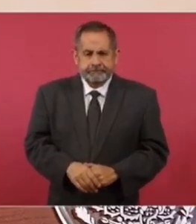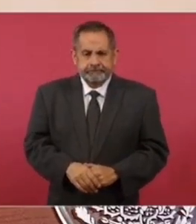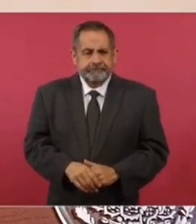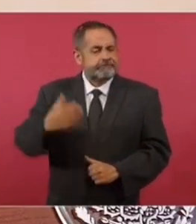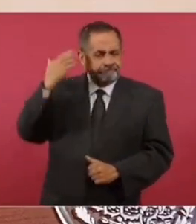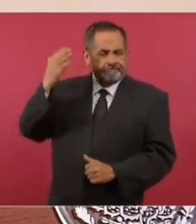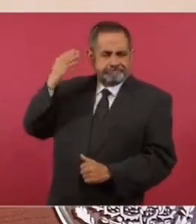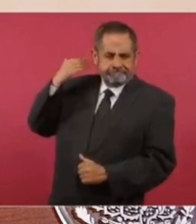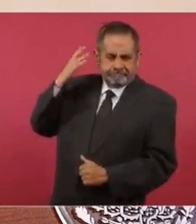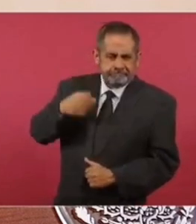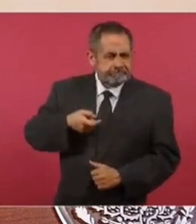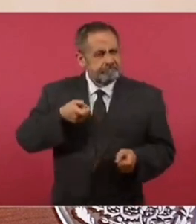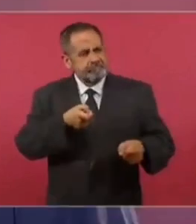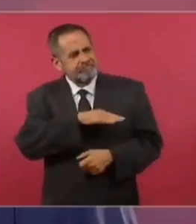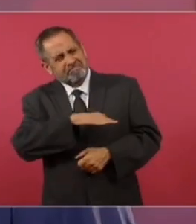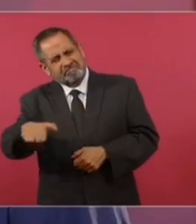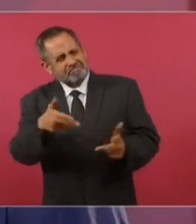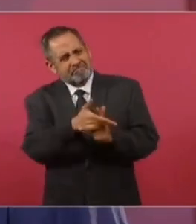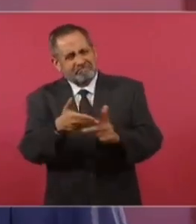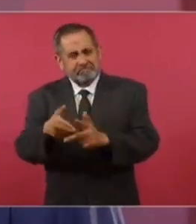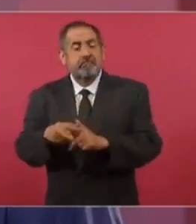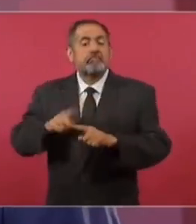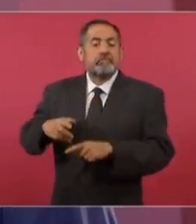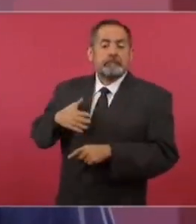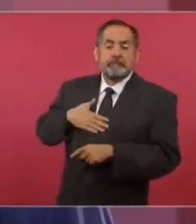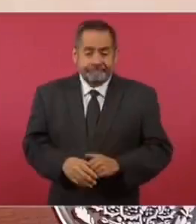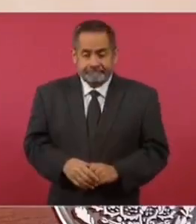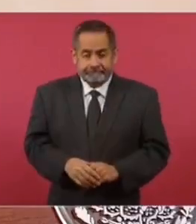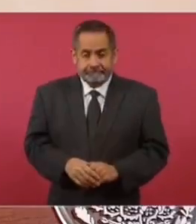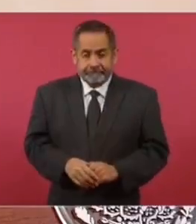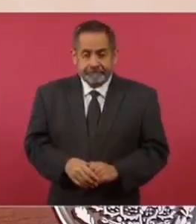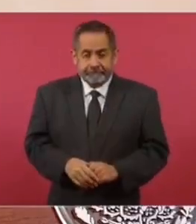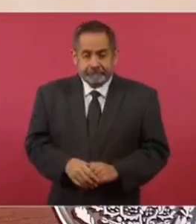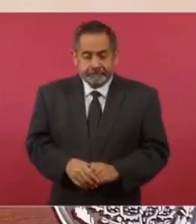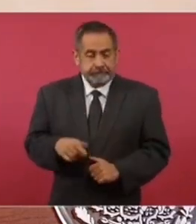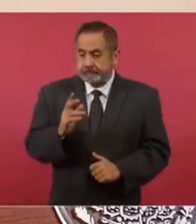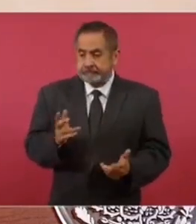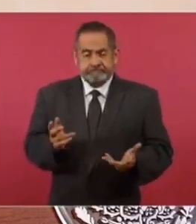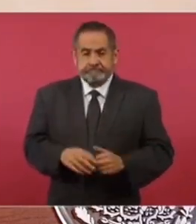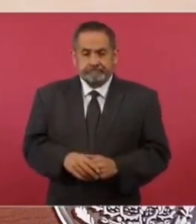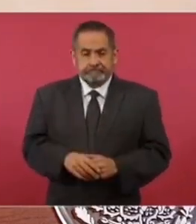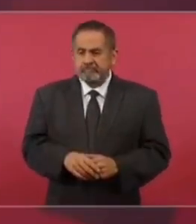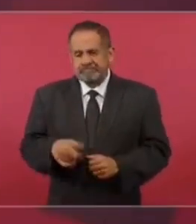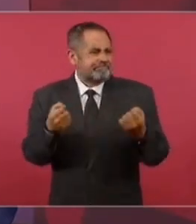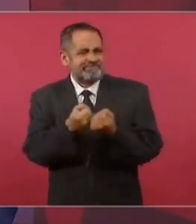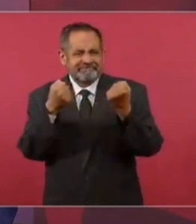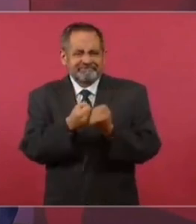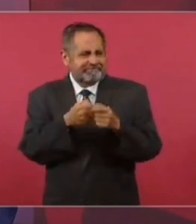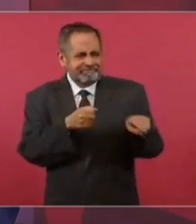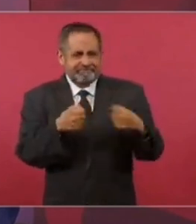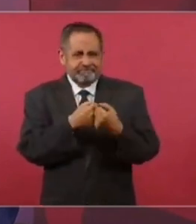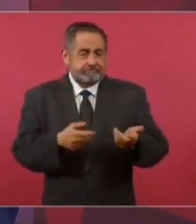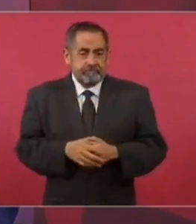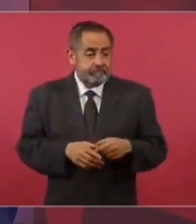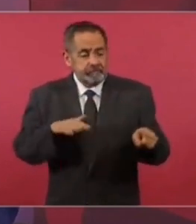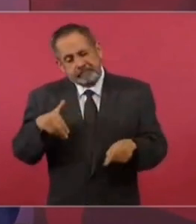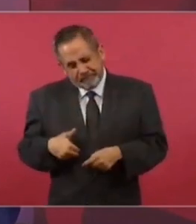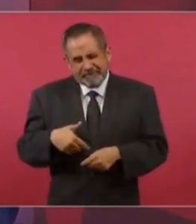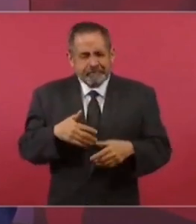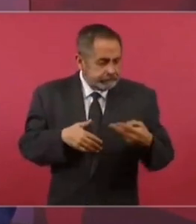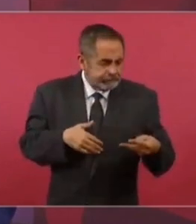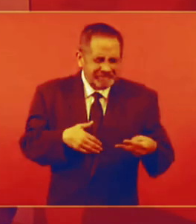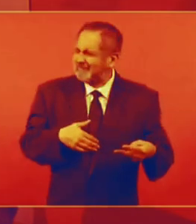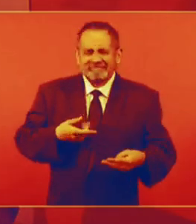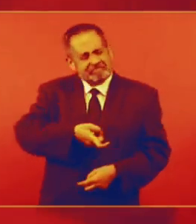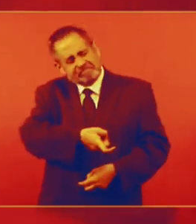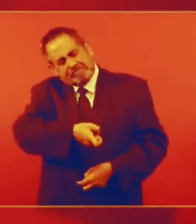las masacres se ordenaban desde arriba y era la de mátalos en caliente y a los heridos los